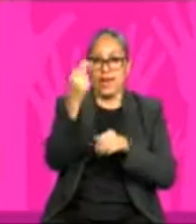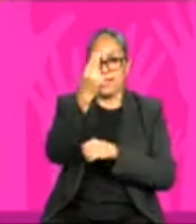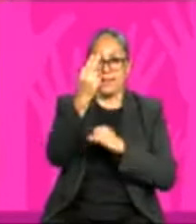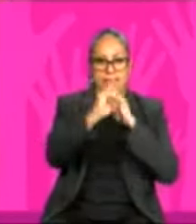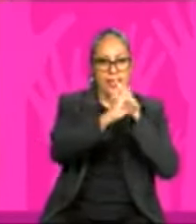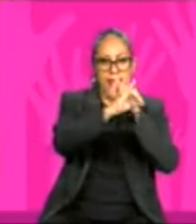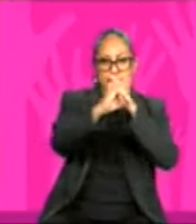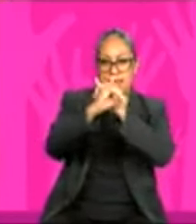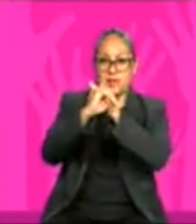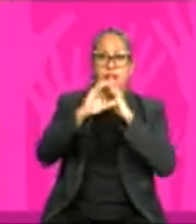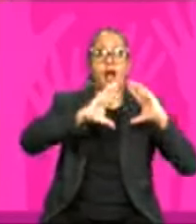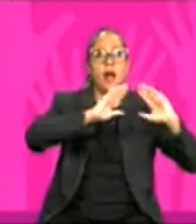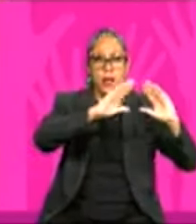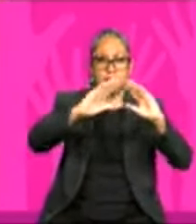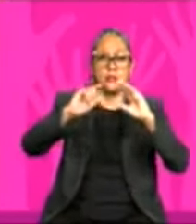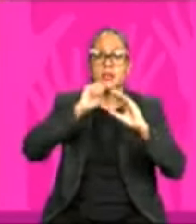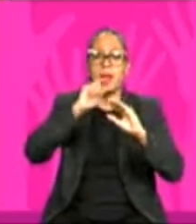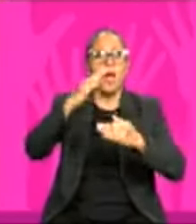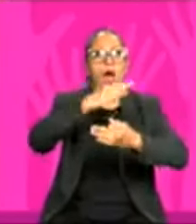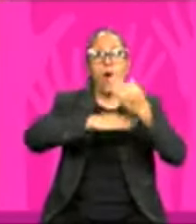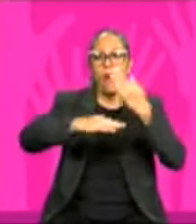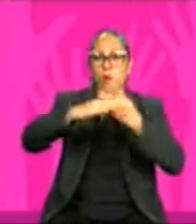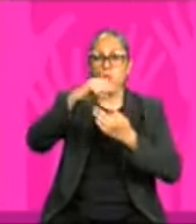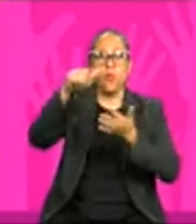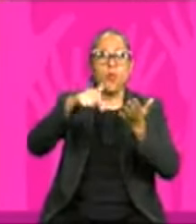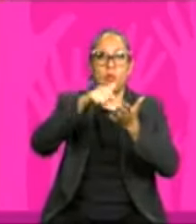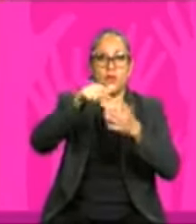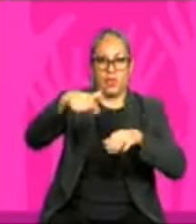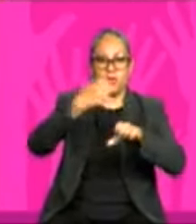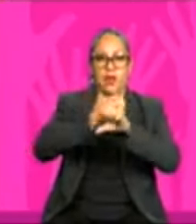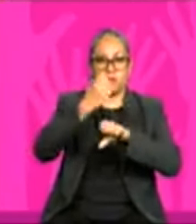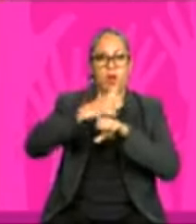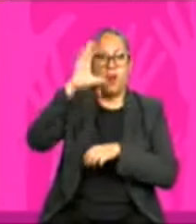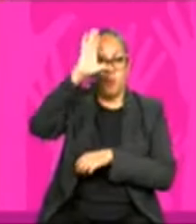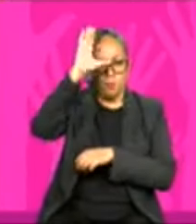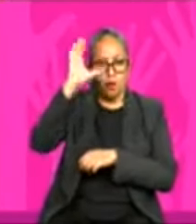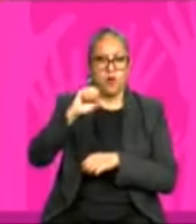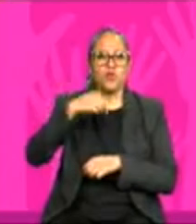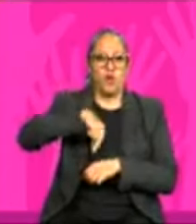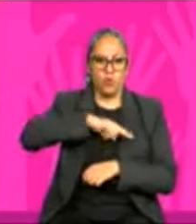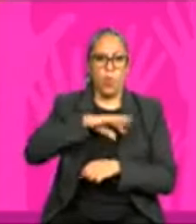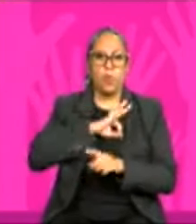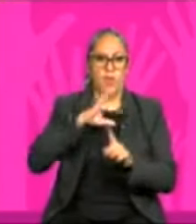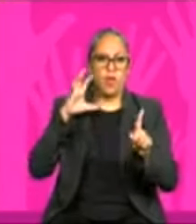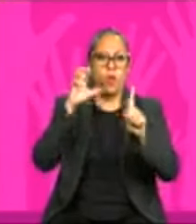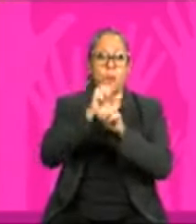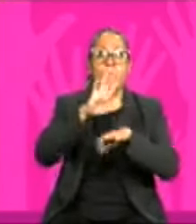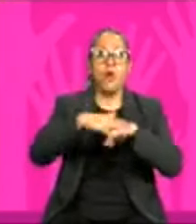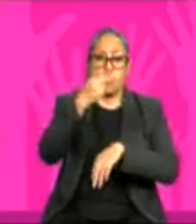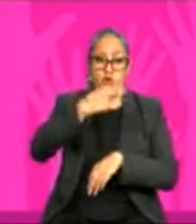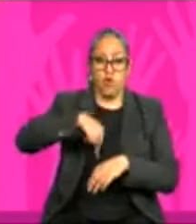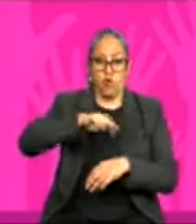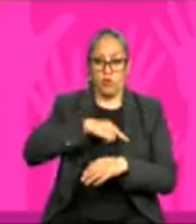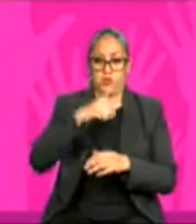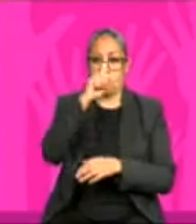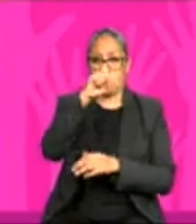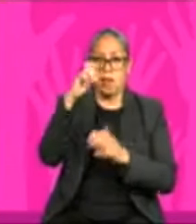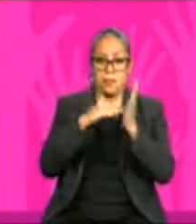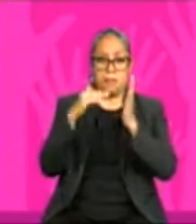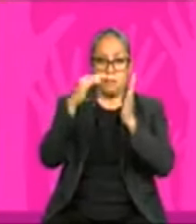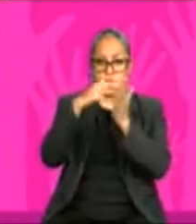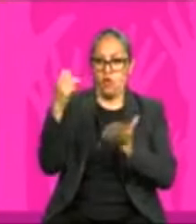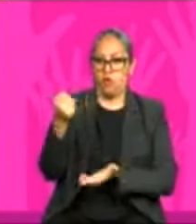internet y capacitación a todos los rincones del estado y lo vamos a lograr porque vamos a invertir más de 100 millones de pesos